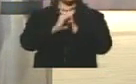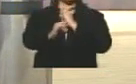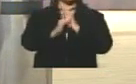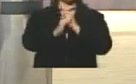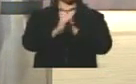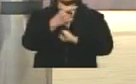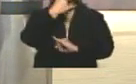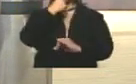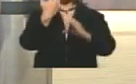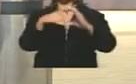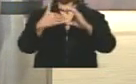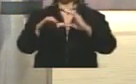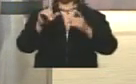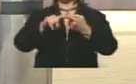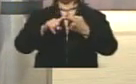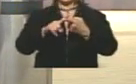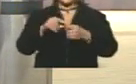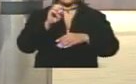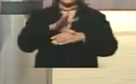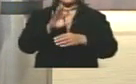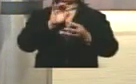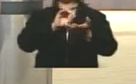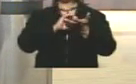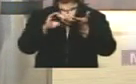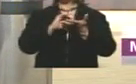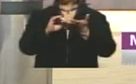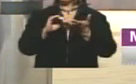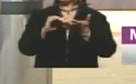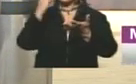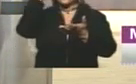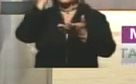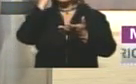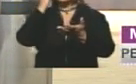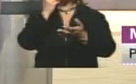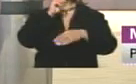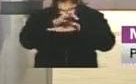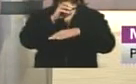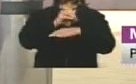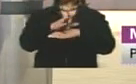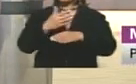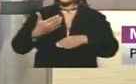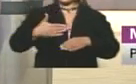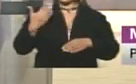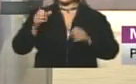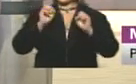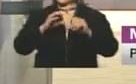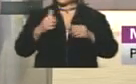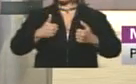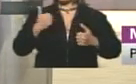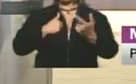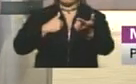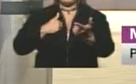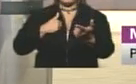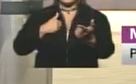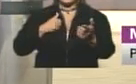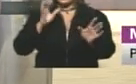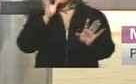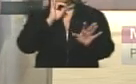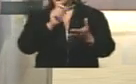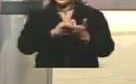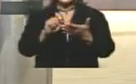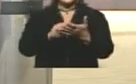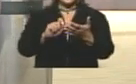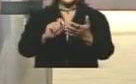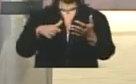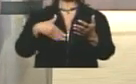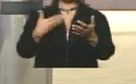a través de las redes y nos deja sus mensajes y comentarios por allí. También aprovecho para invitarte a ti, si aún no nos has escrito, para